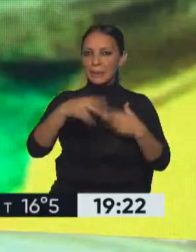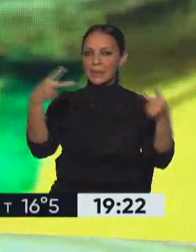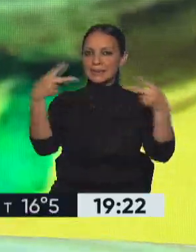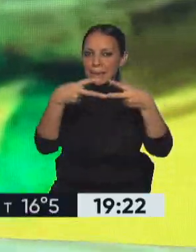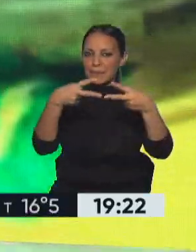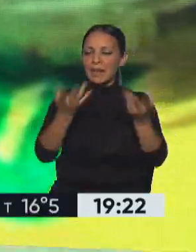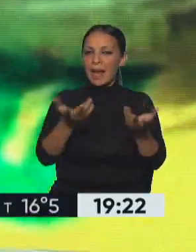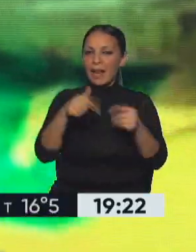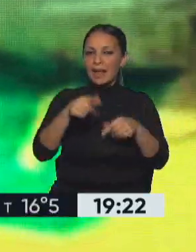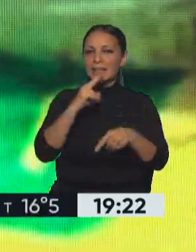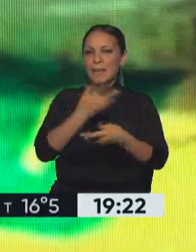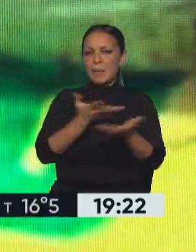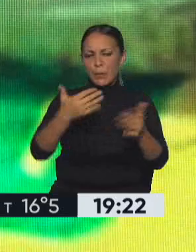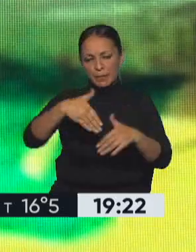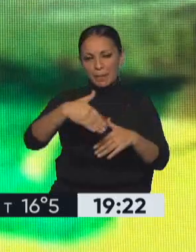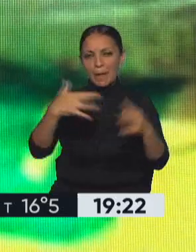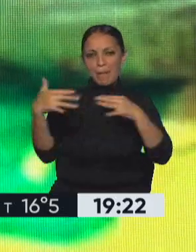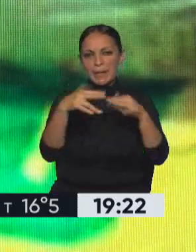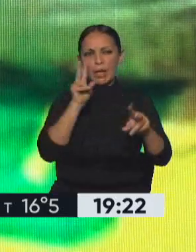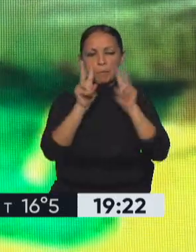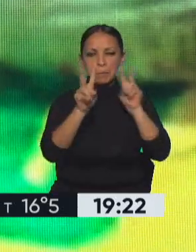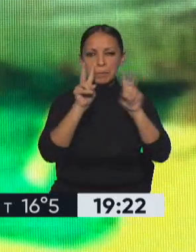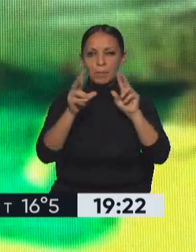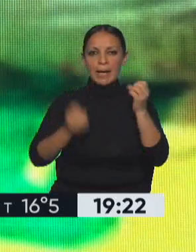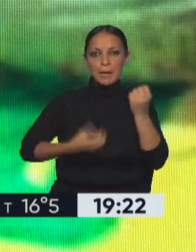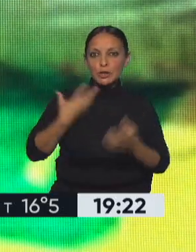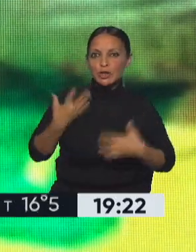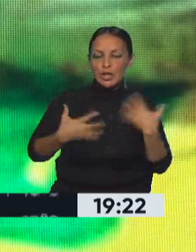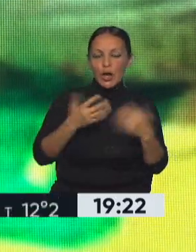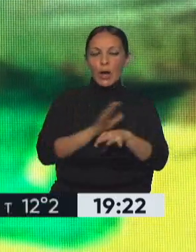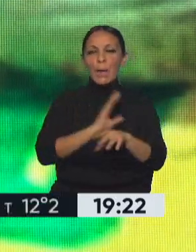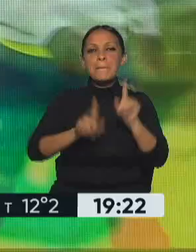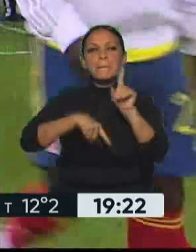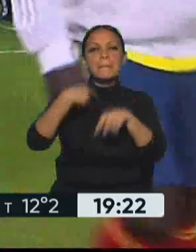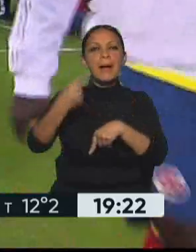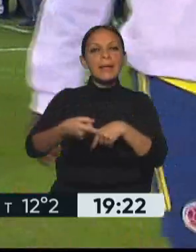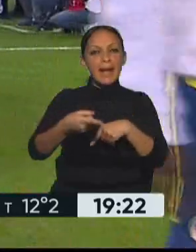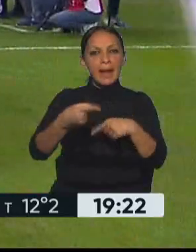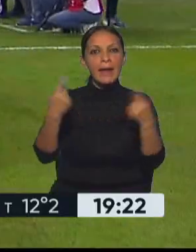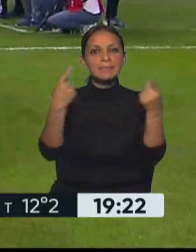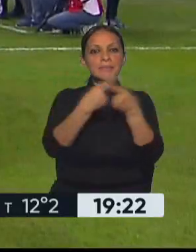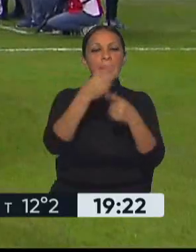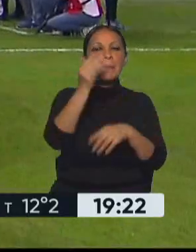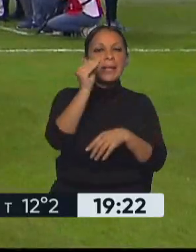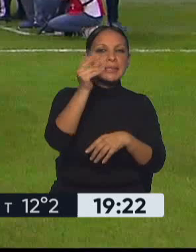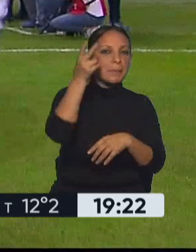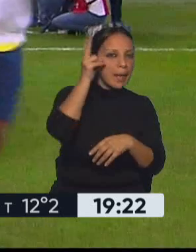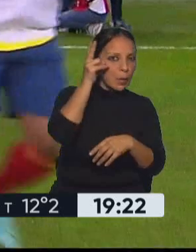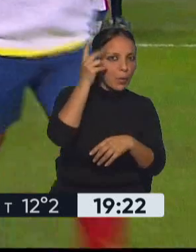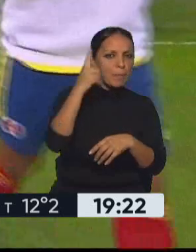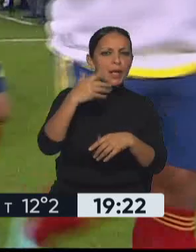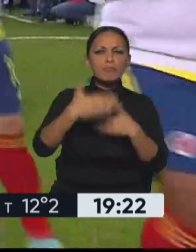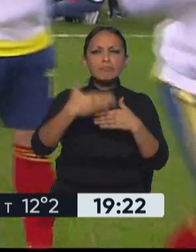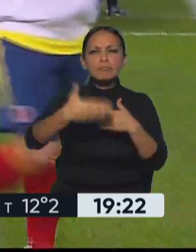la pantalla de la televisión pública tendrás todos los partidos y toda la emoción desde mañana cuando se enfrenten Brasil y Perú. Pero ¿cómo es el